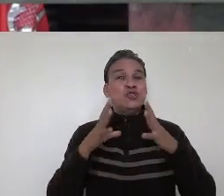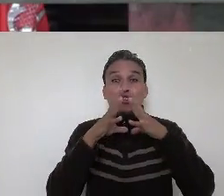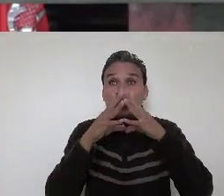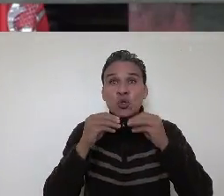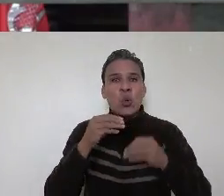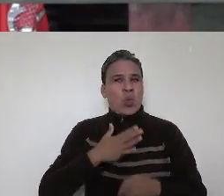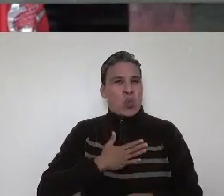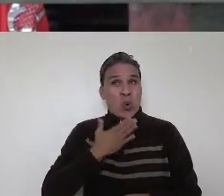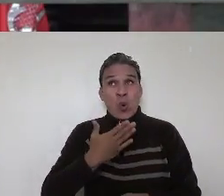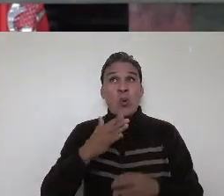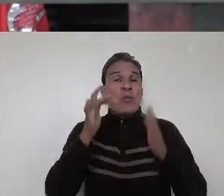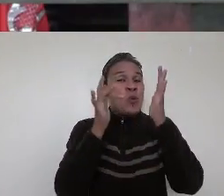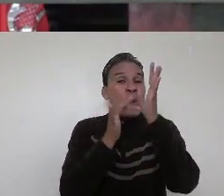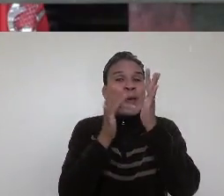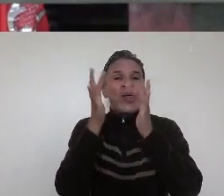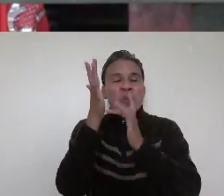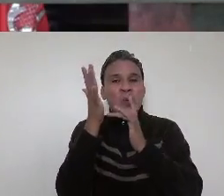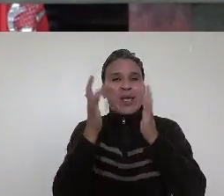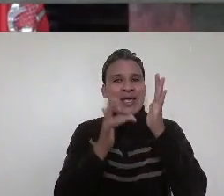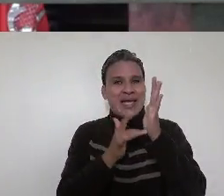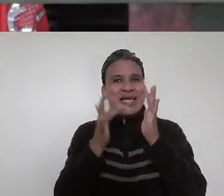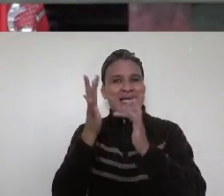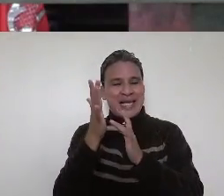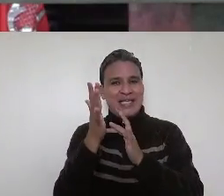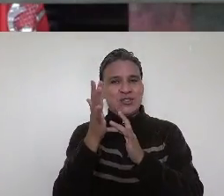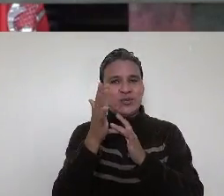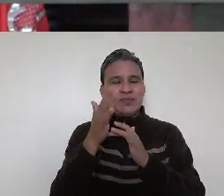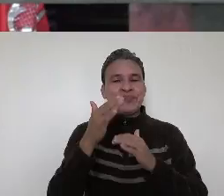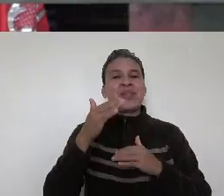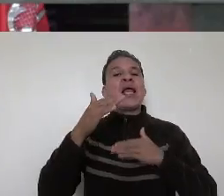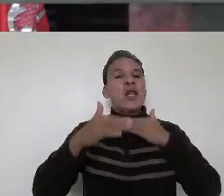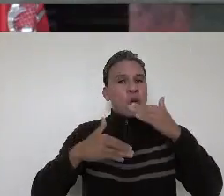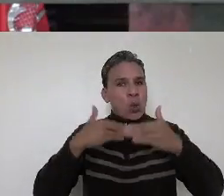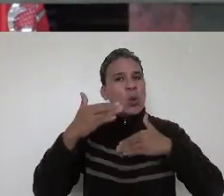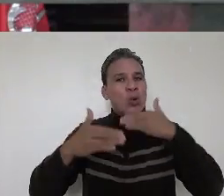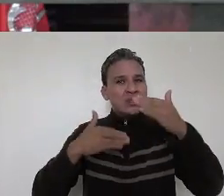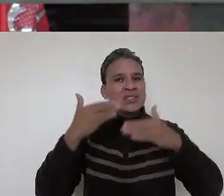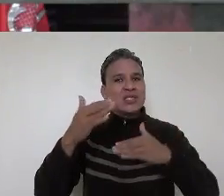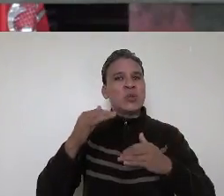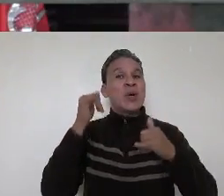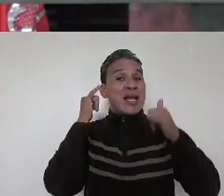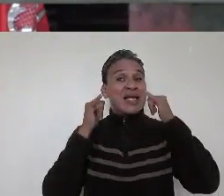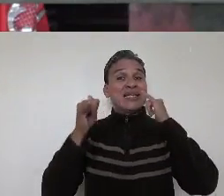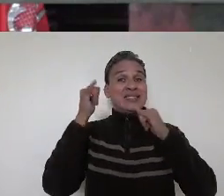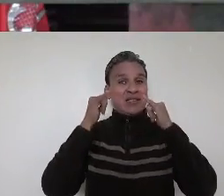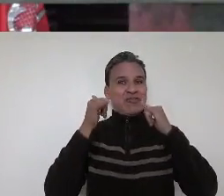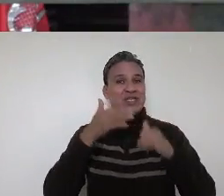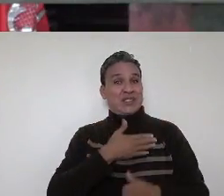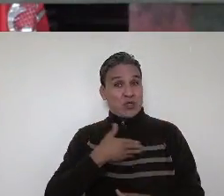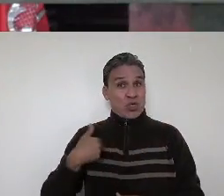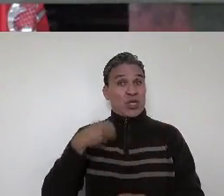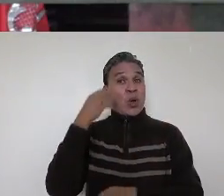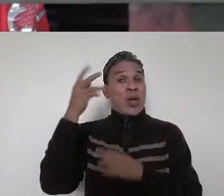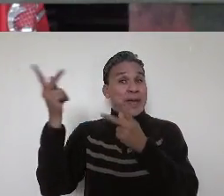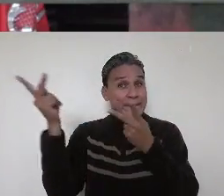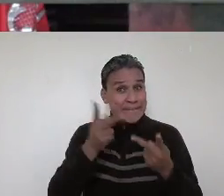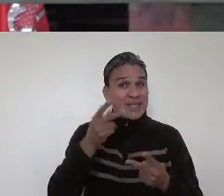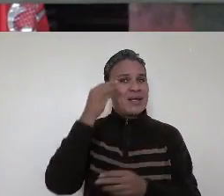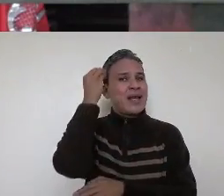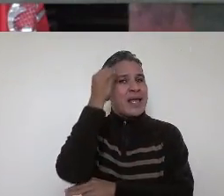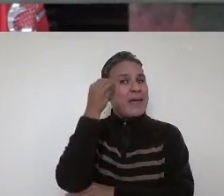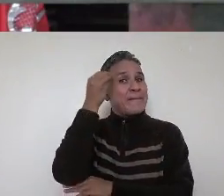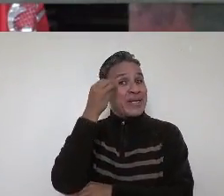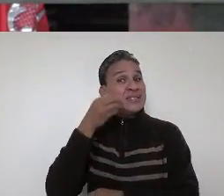confianza. Al continuar esta celebración, yo quiero invitarles a que pensemos en esta gran